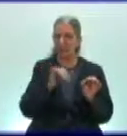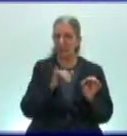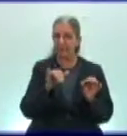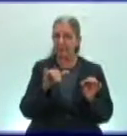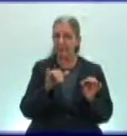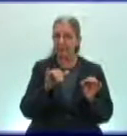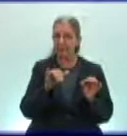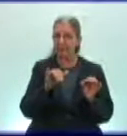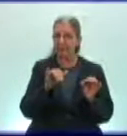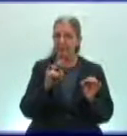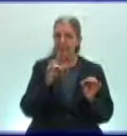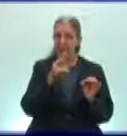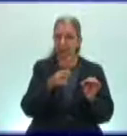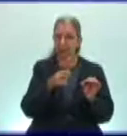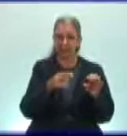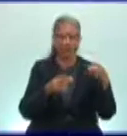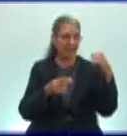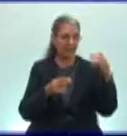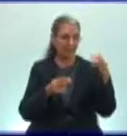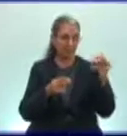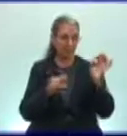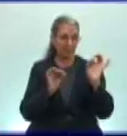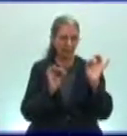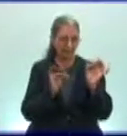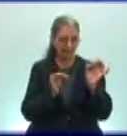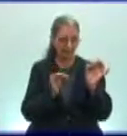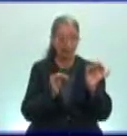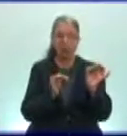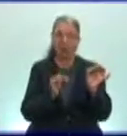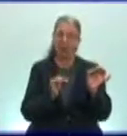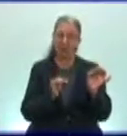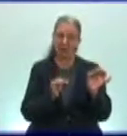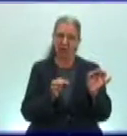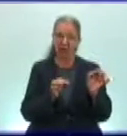la cantidad de protones que hay en su núcleo.